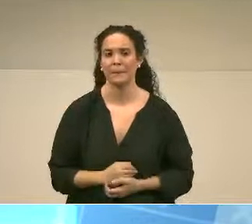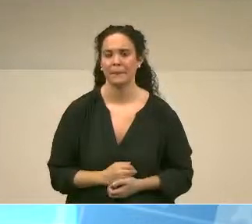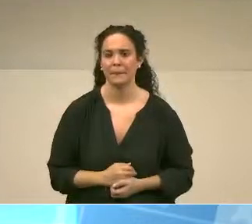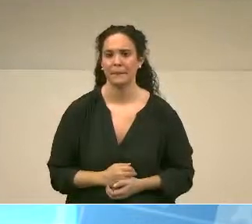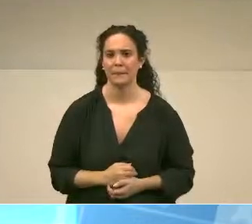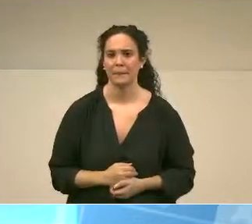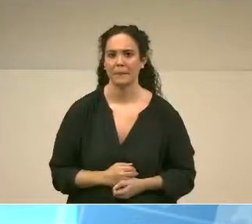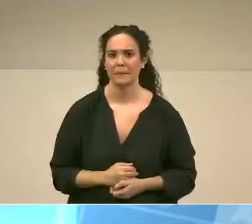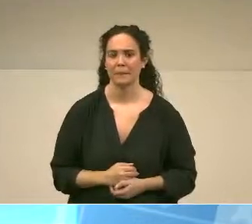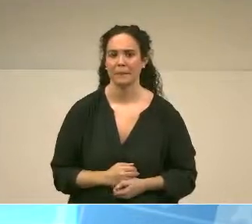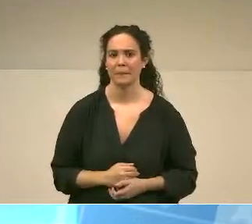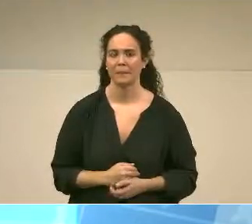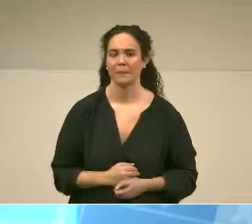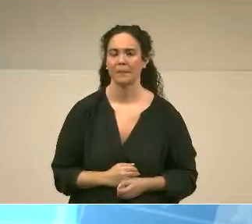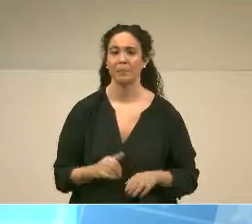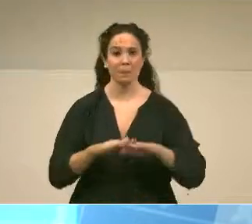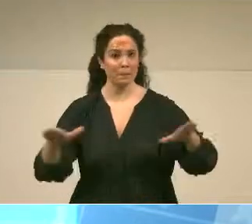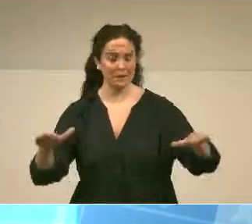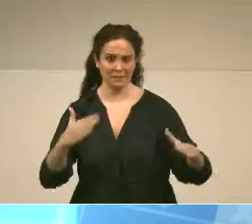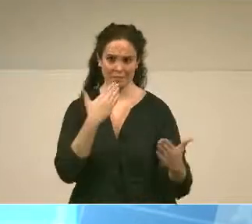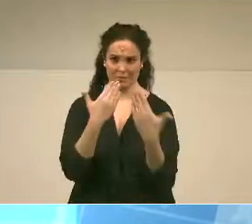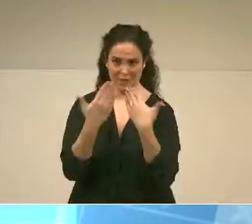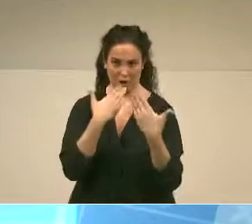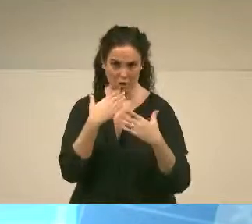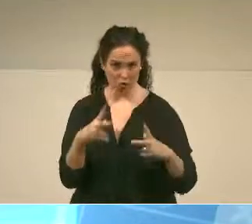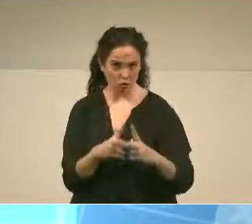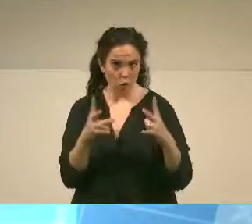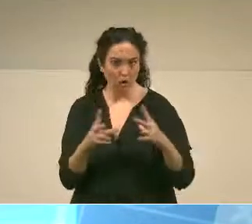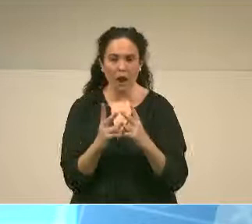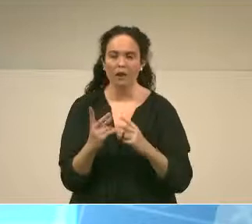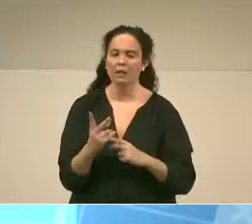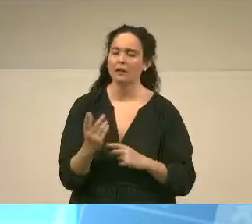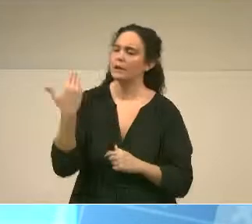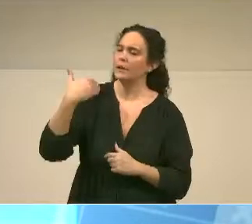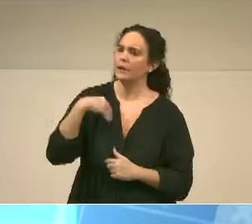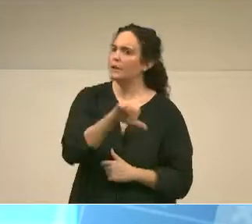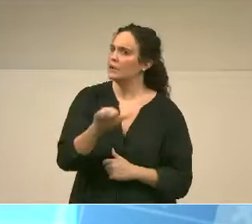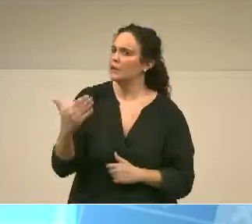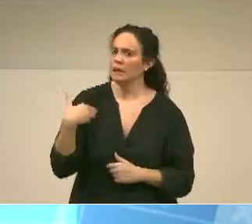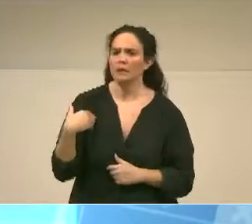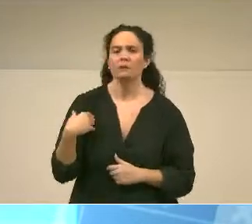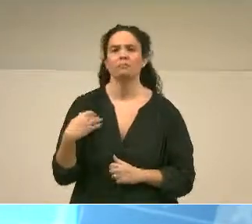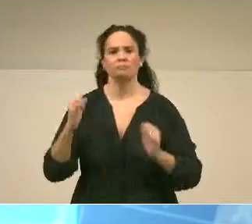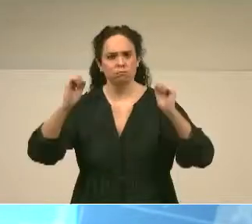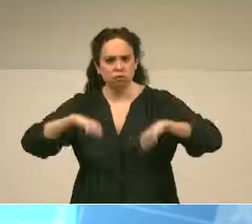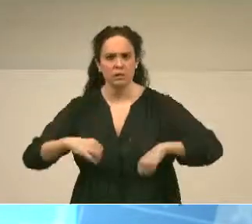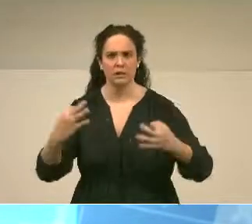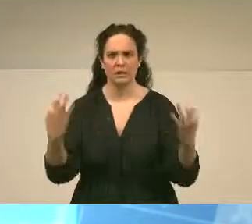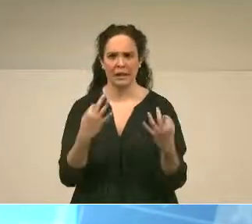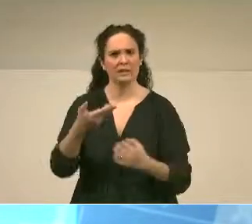elkarrizketa sozialaren mai horretan adostu zela zerbait oso garrantzitsua dena eta